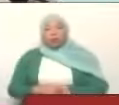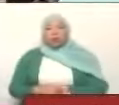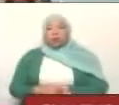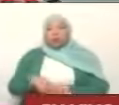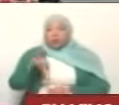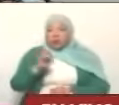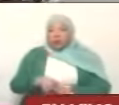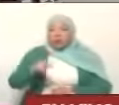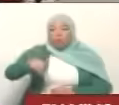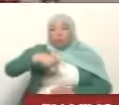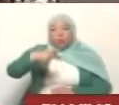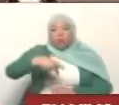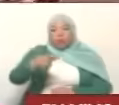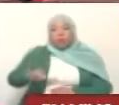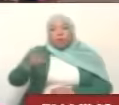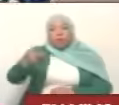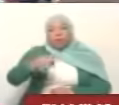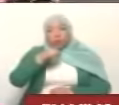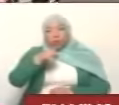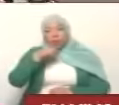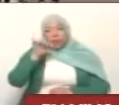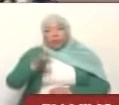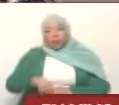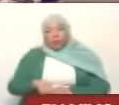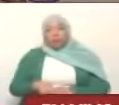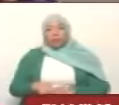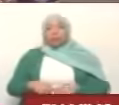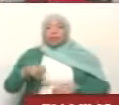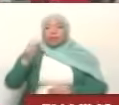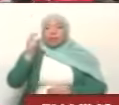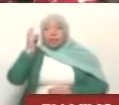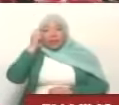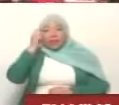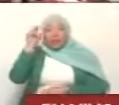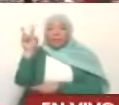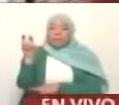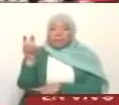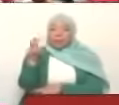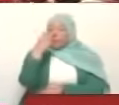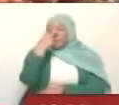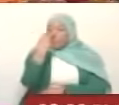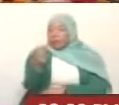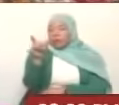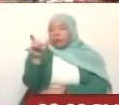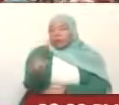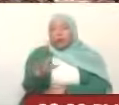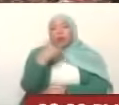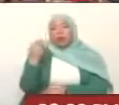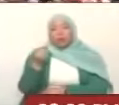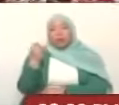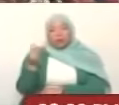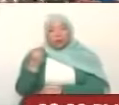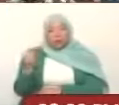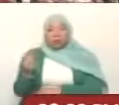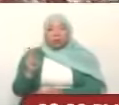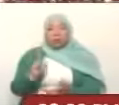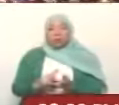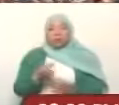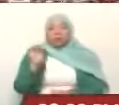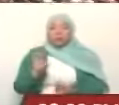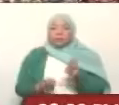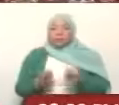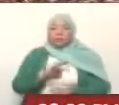sectores populares. Importante decirle también que el día viernes tuvimos la visita de la Dirección Nacional de la Juventud, Grecia